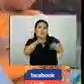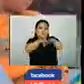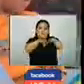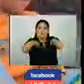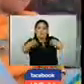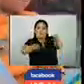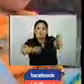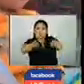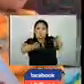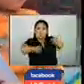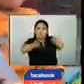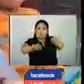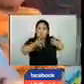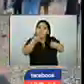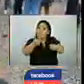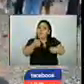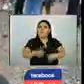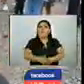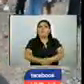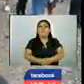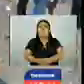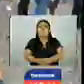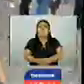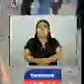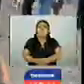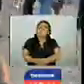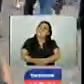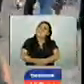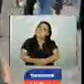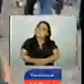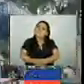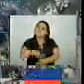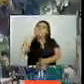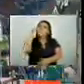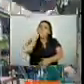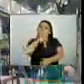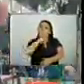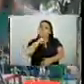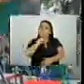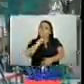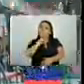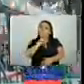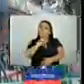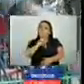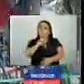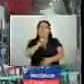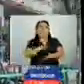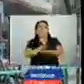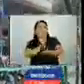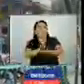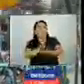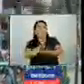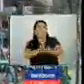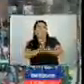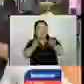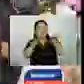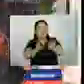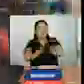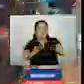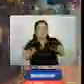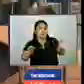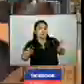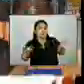bastante bien ubicados. Pues está muy bonito porque están un poquito accesibles y los niños están